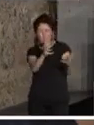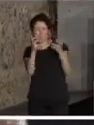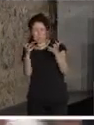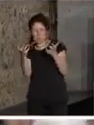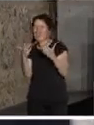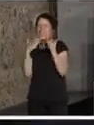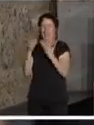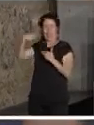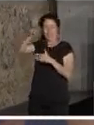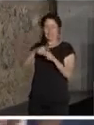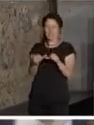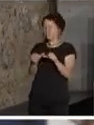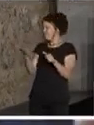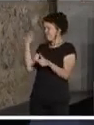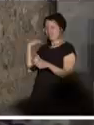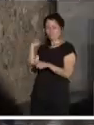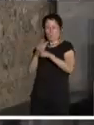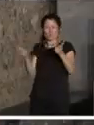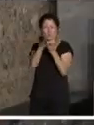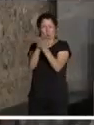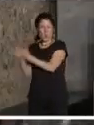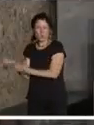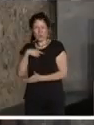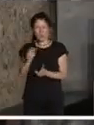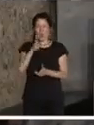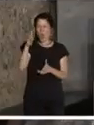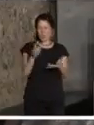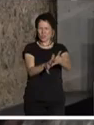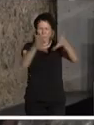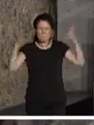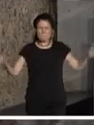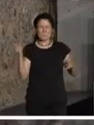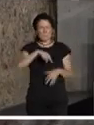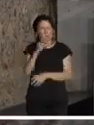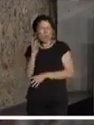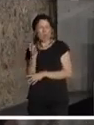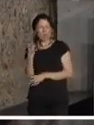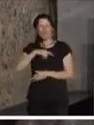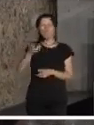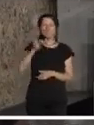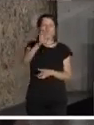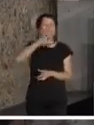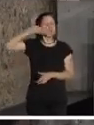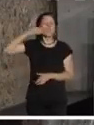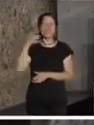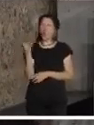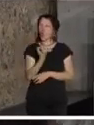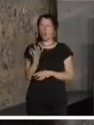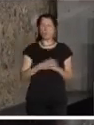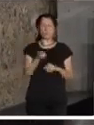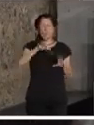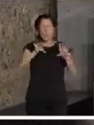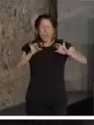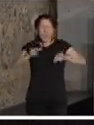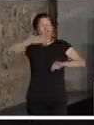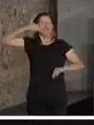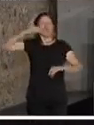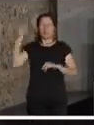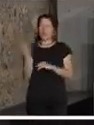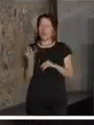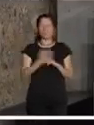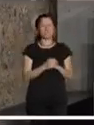hoy disfrutamos les debemos seguir ampliando derechos les debemos un país digno una región decente